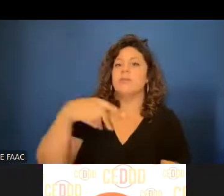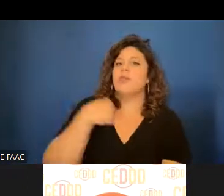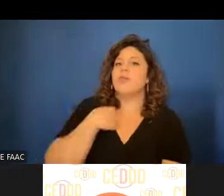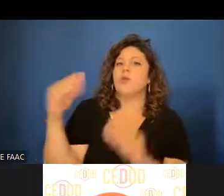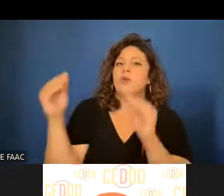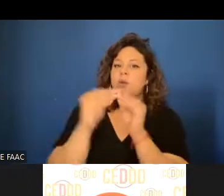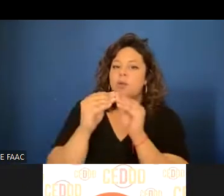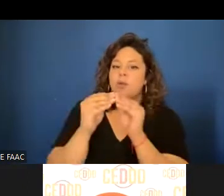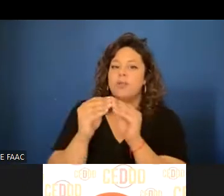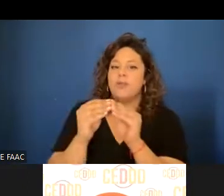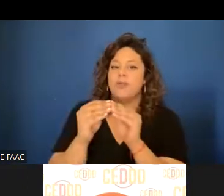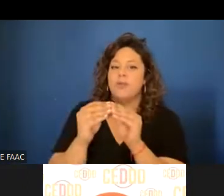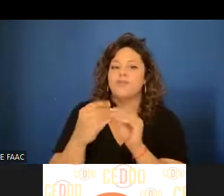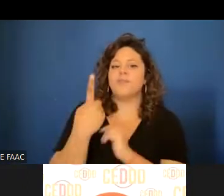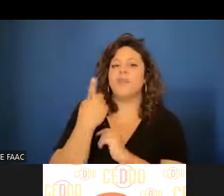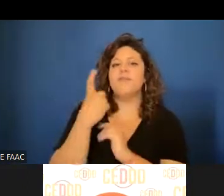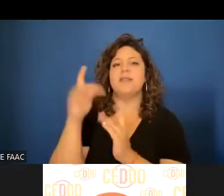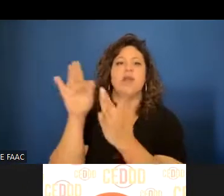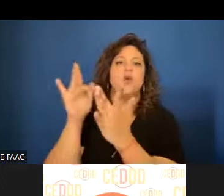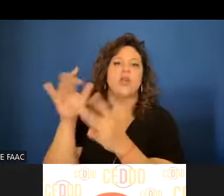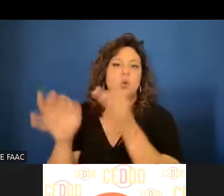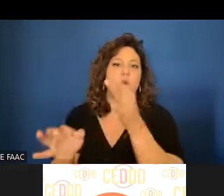Sí, yo entiendo que sí se puede acoger.